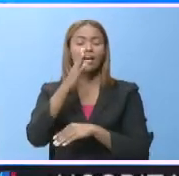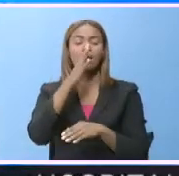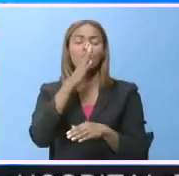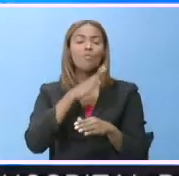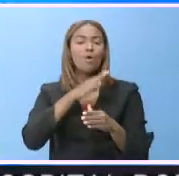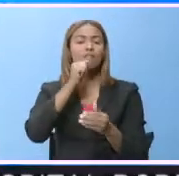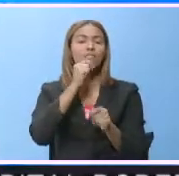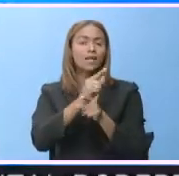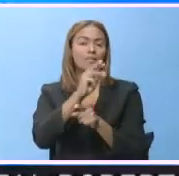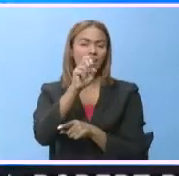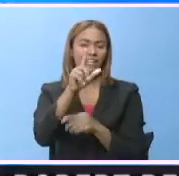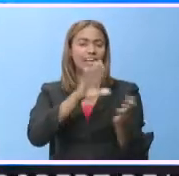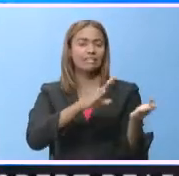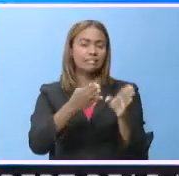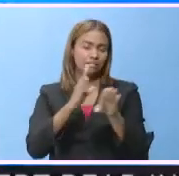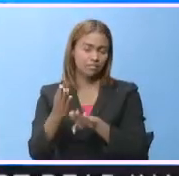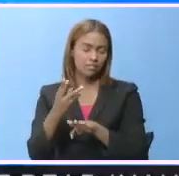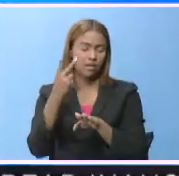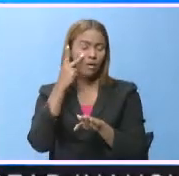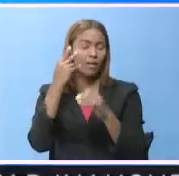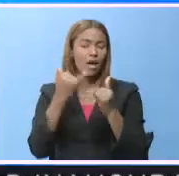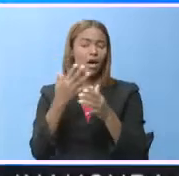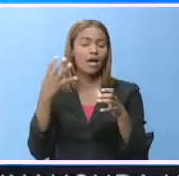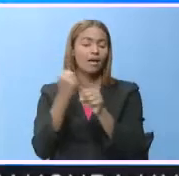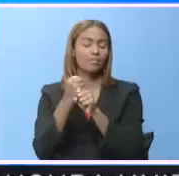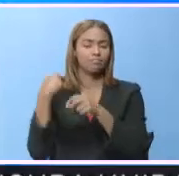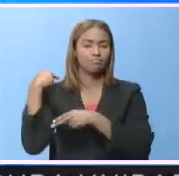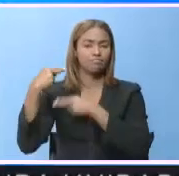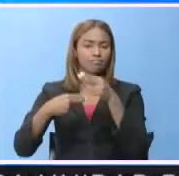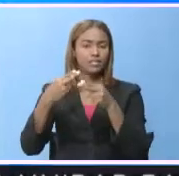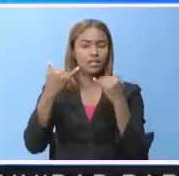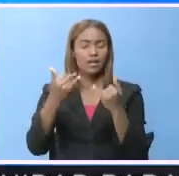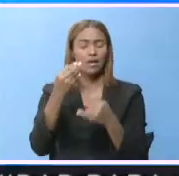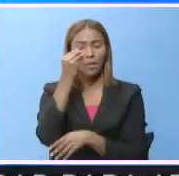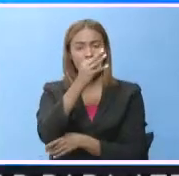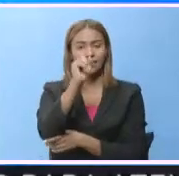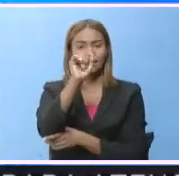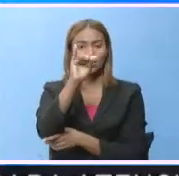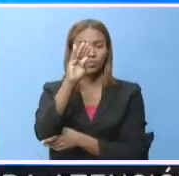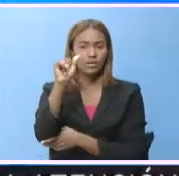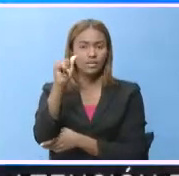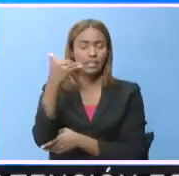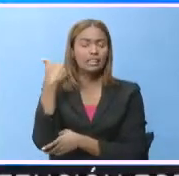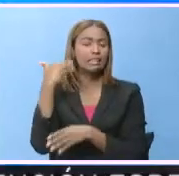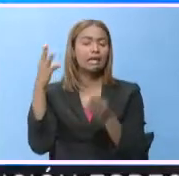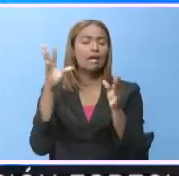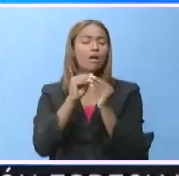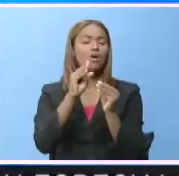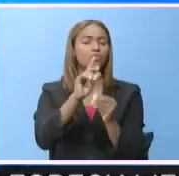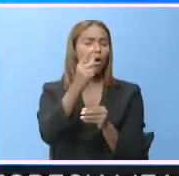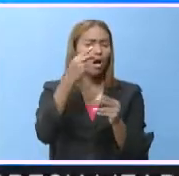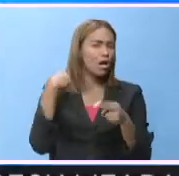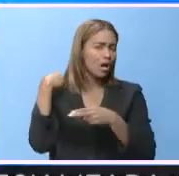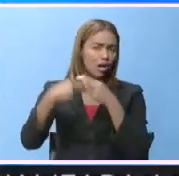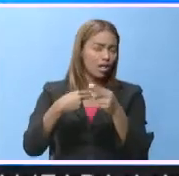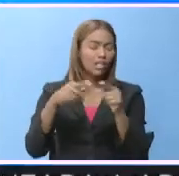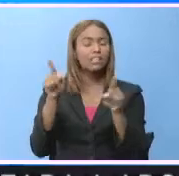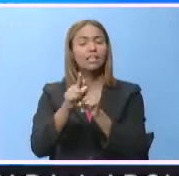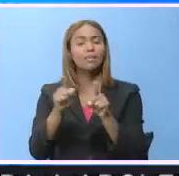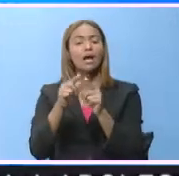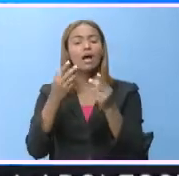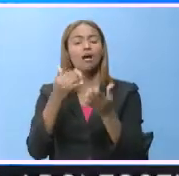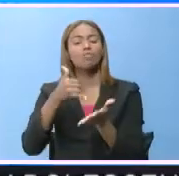¿no? Veamos a continuación un material interesantísimo, preparado por nuestra compañera Saidú Vivaral, que trae consigo no solo historia, sino también